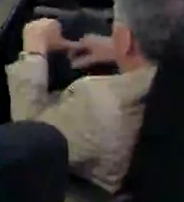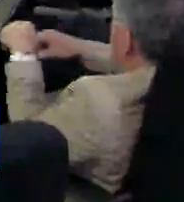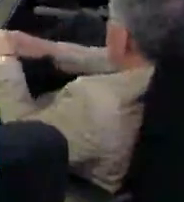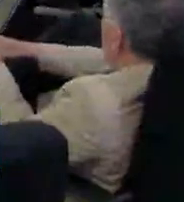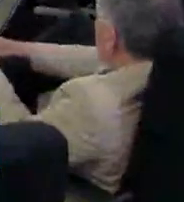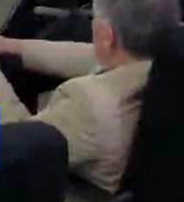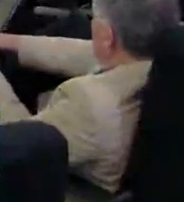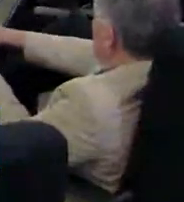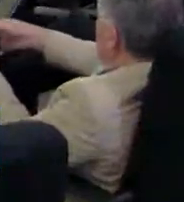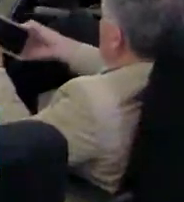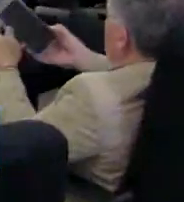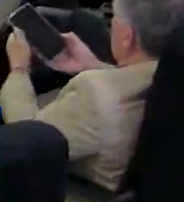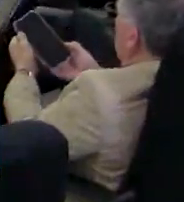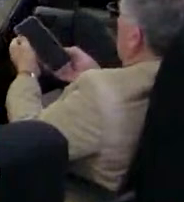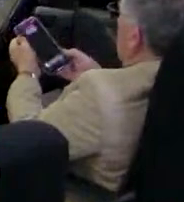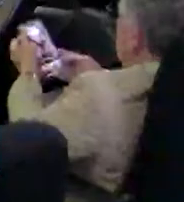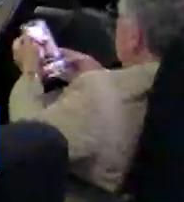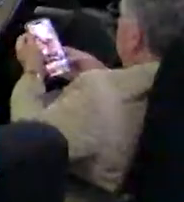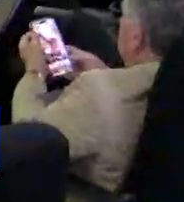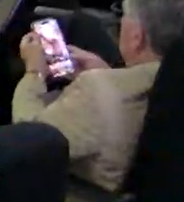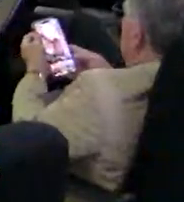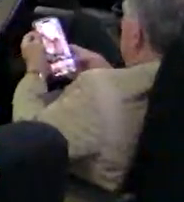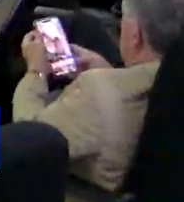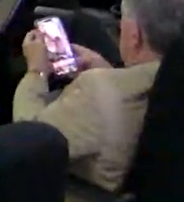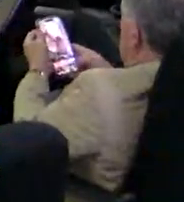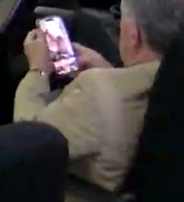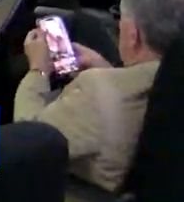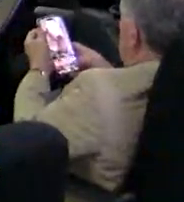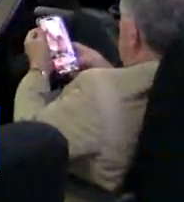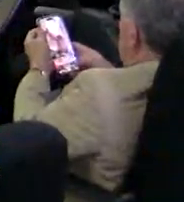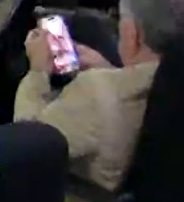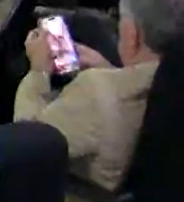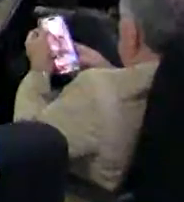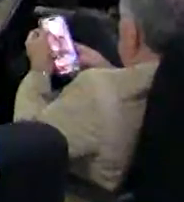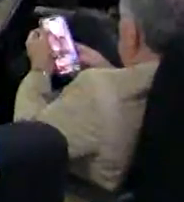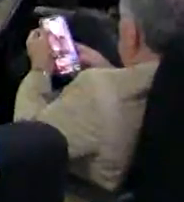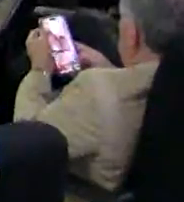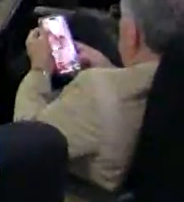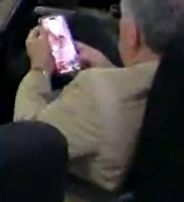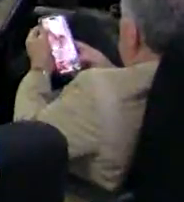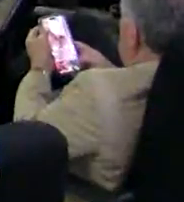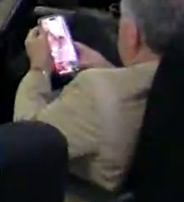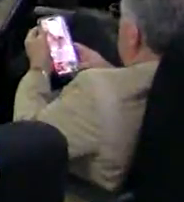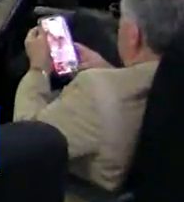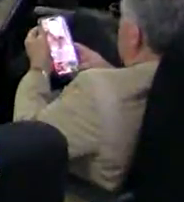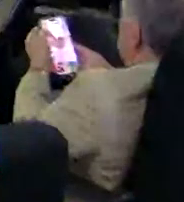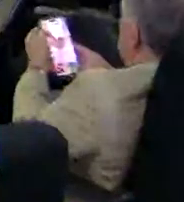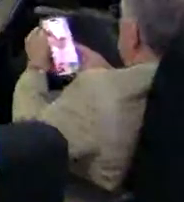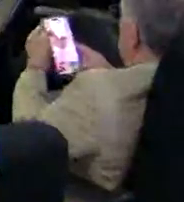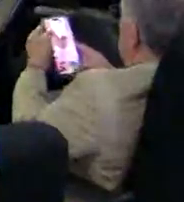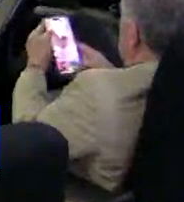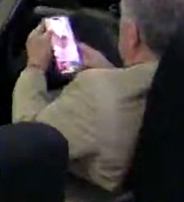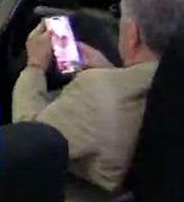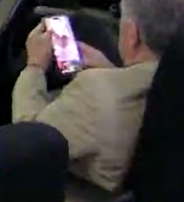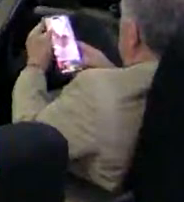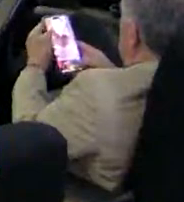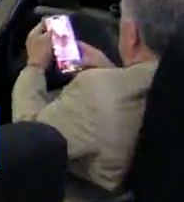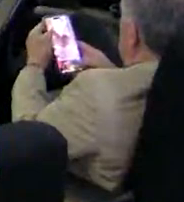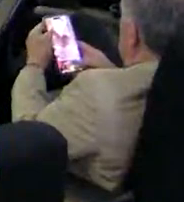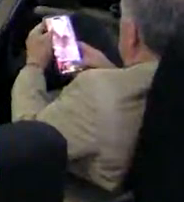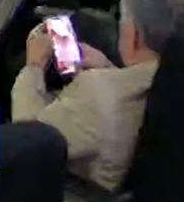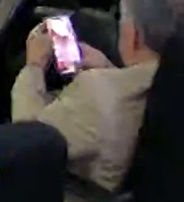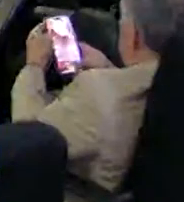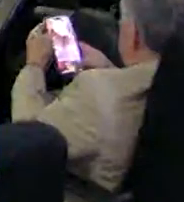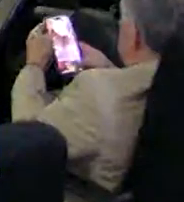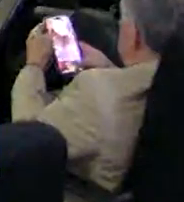en esa oportunidad yo lo que propuse es que empecemos a citar a los funcionarios, porque los puntos resolutivos o las